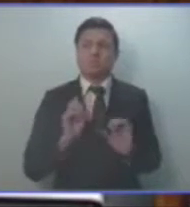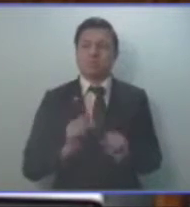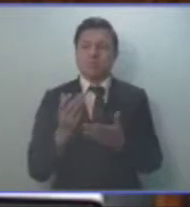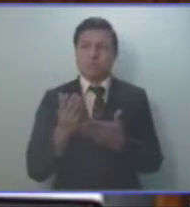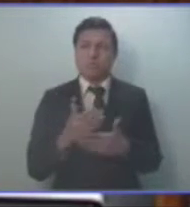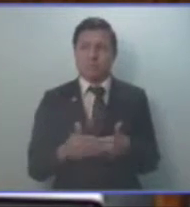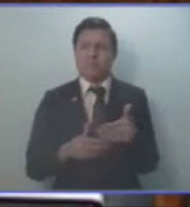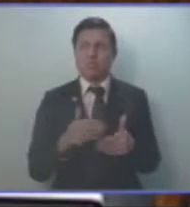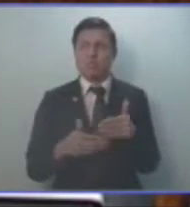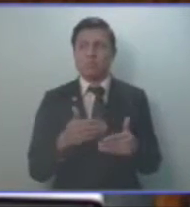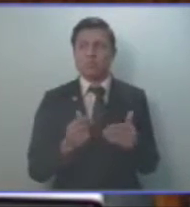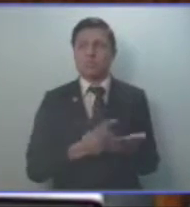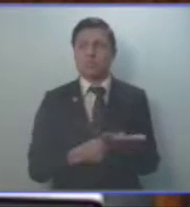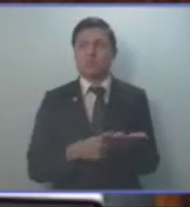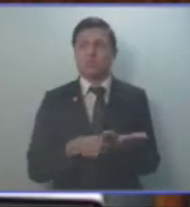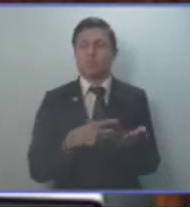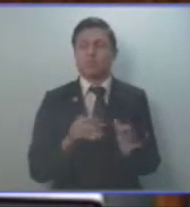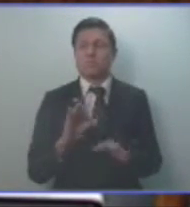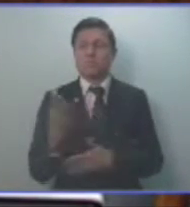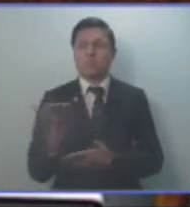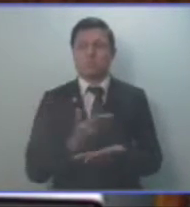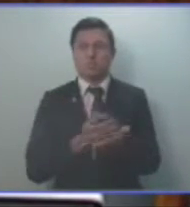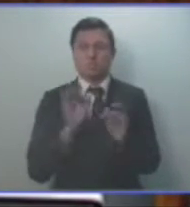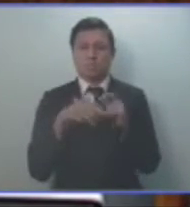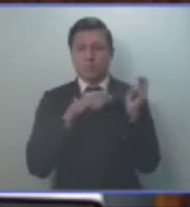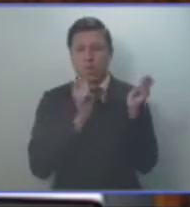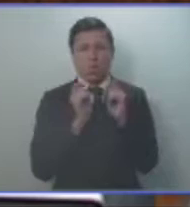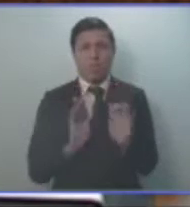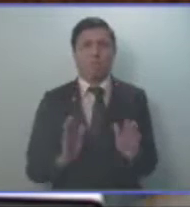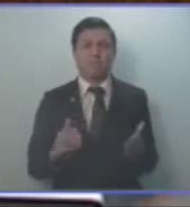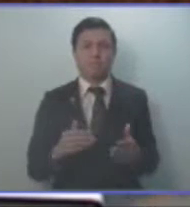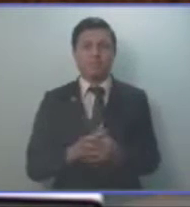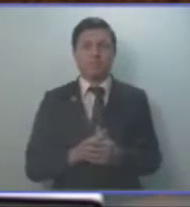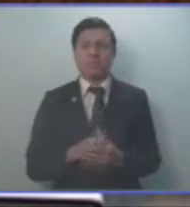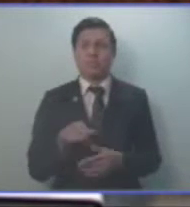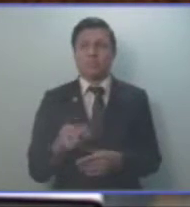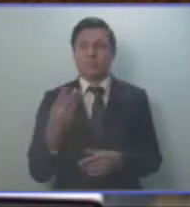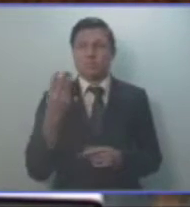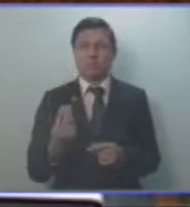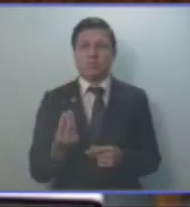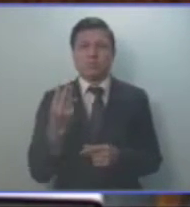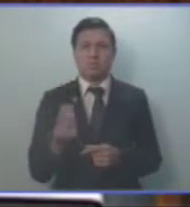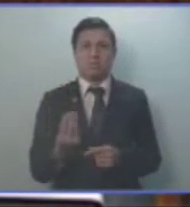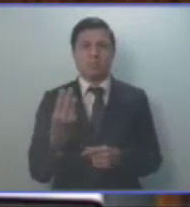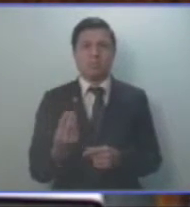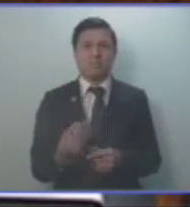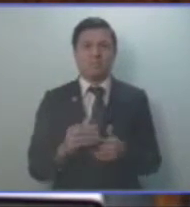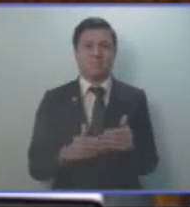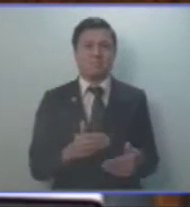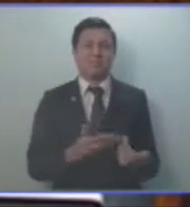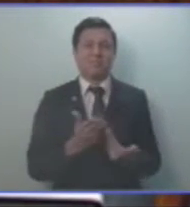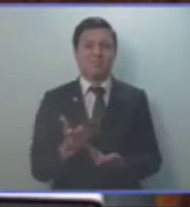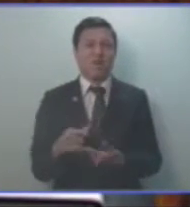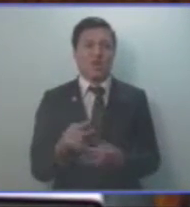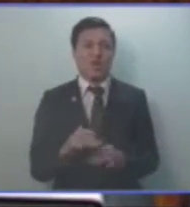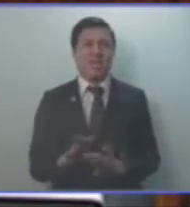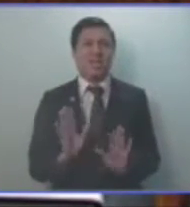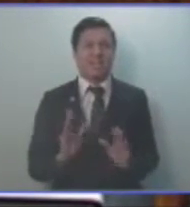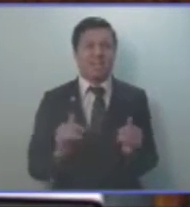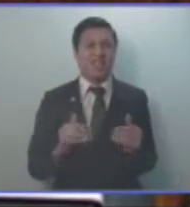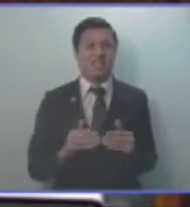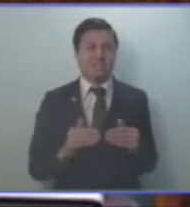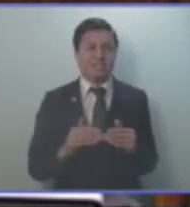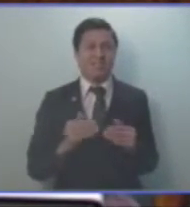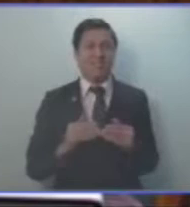difusión de esta iniciativa porque en estos días por ejemplo la presencia de